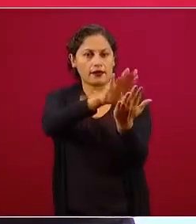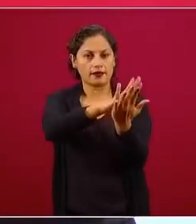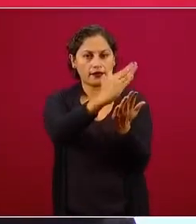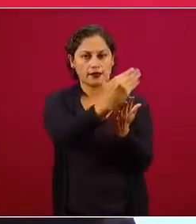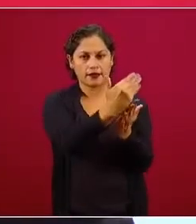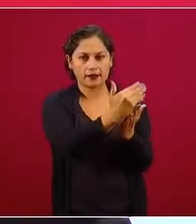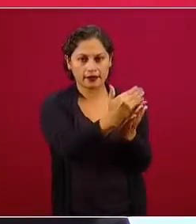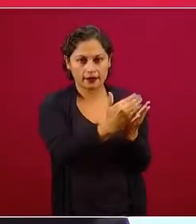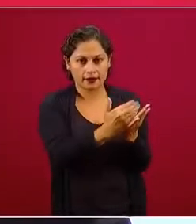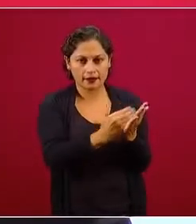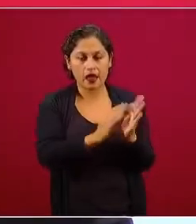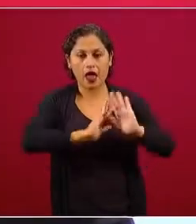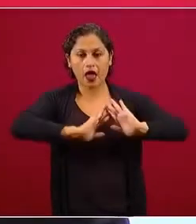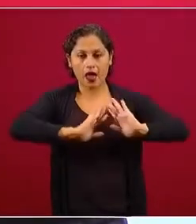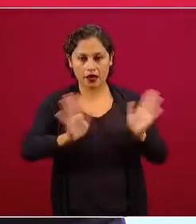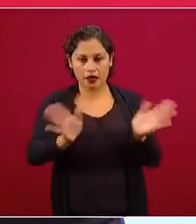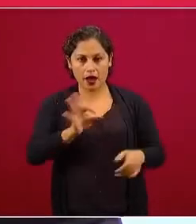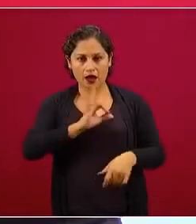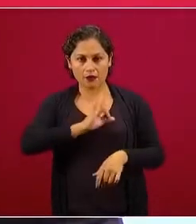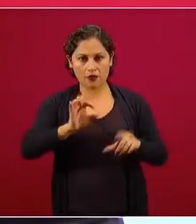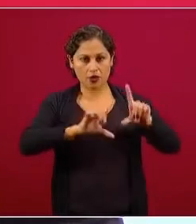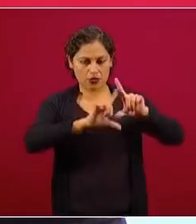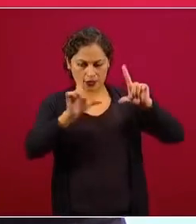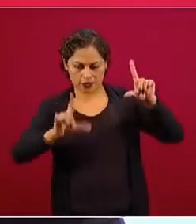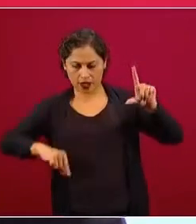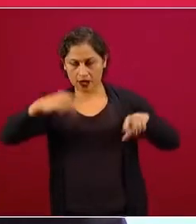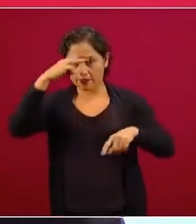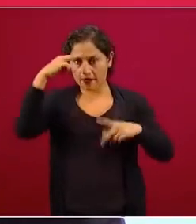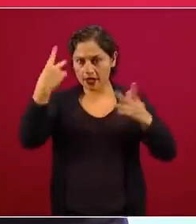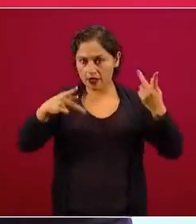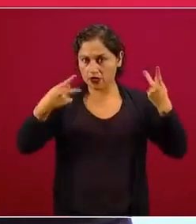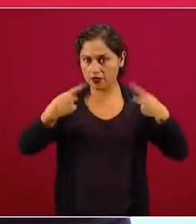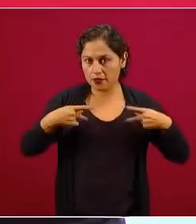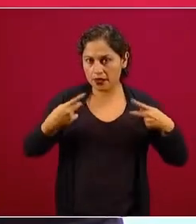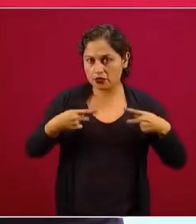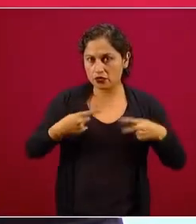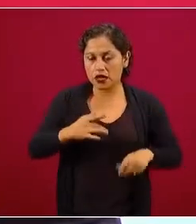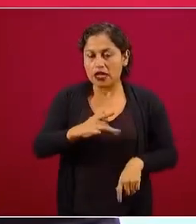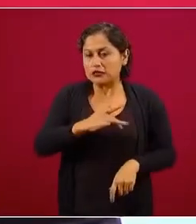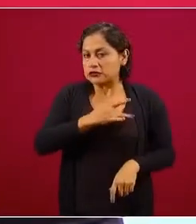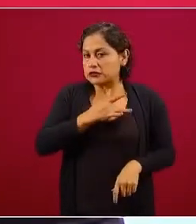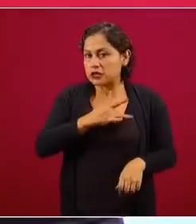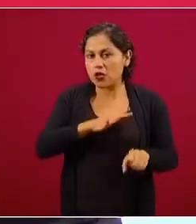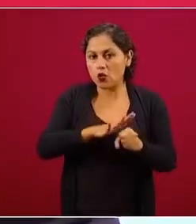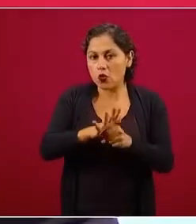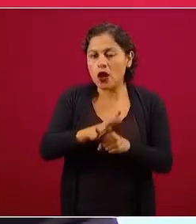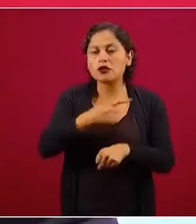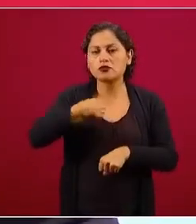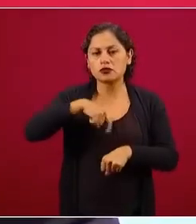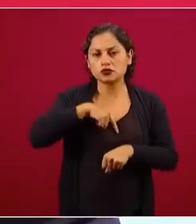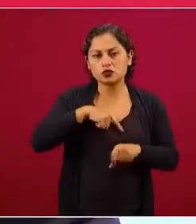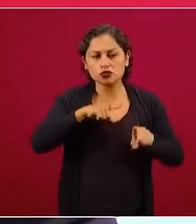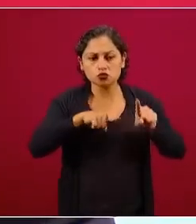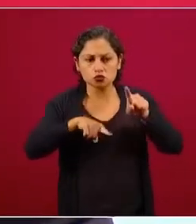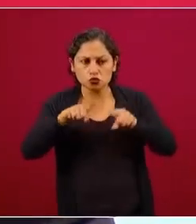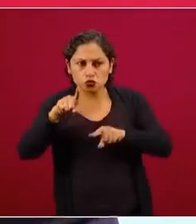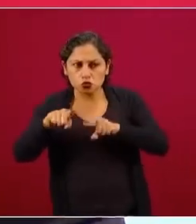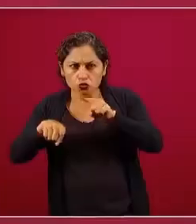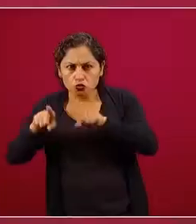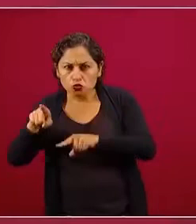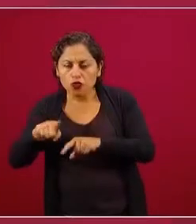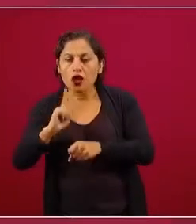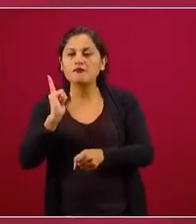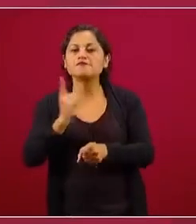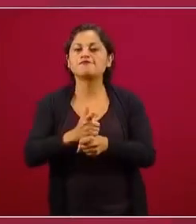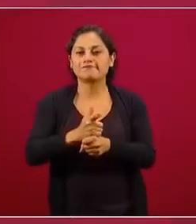de población mexicana, es decir, de las personas que aquí en México han enfermado, podemos hacer un análisis de frecuencias de esos signos y síntomas